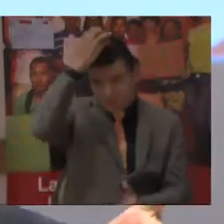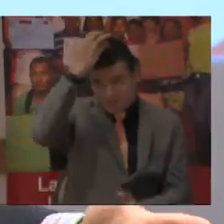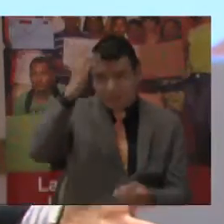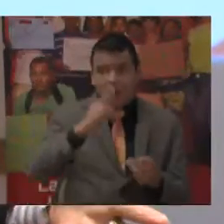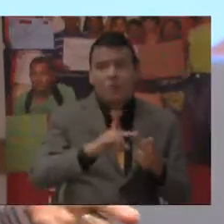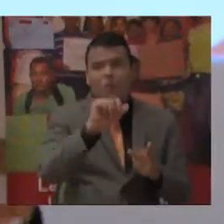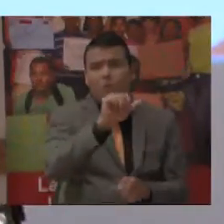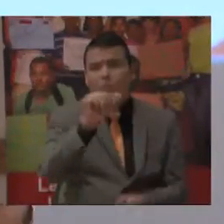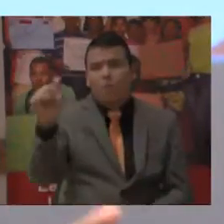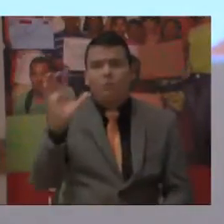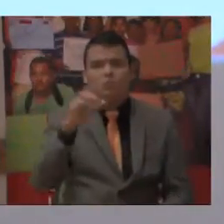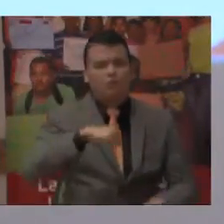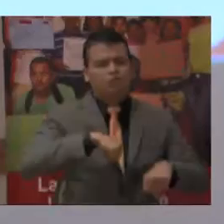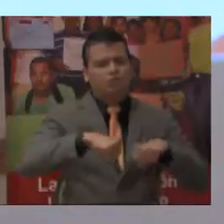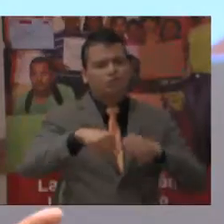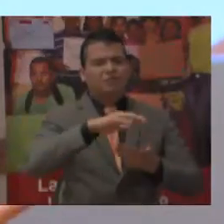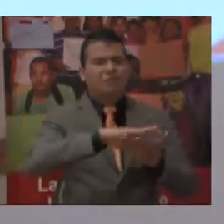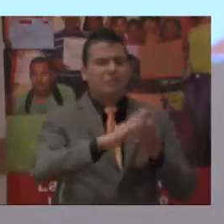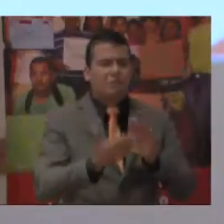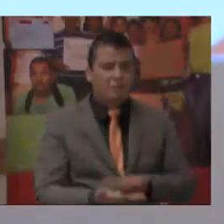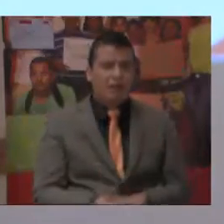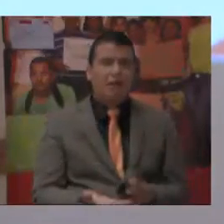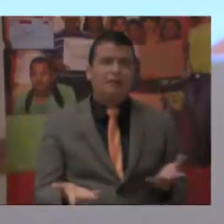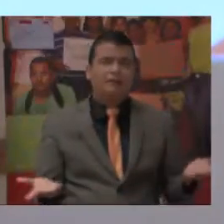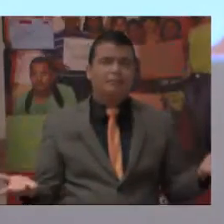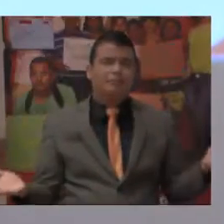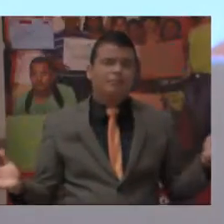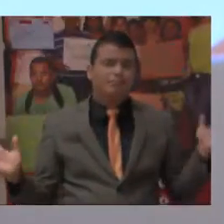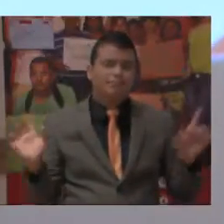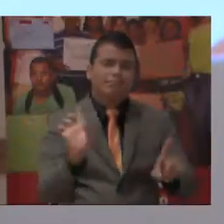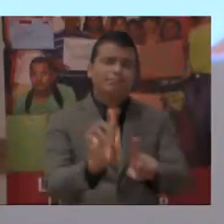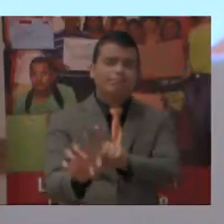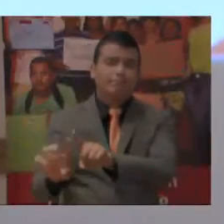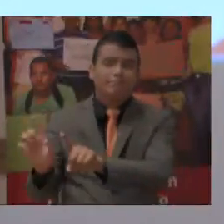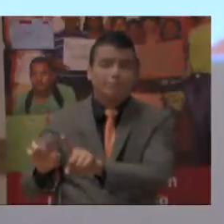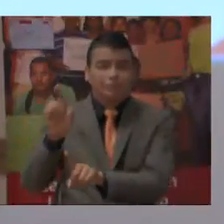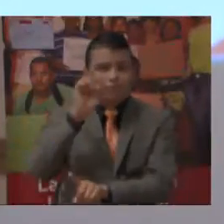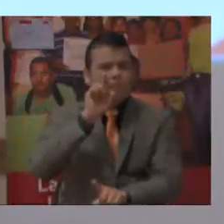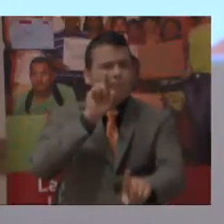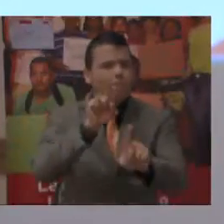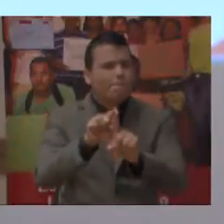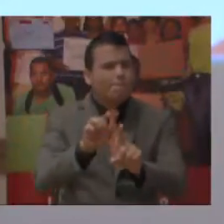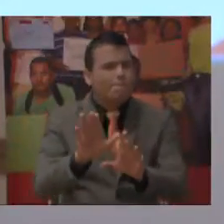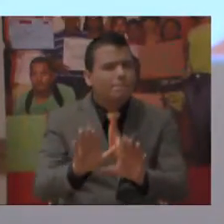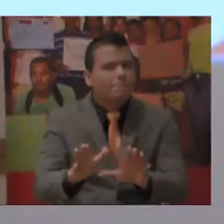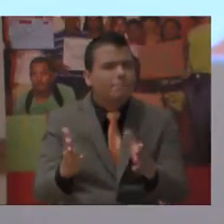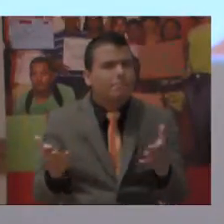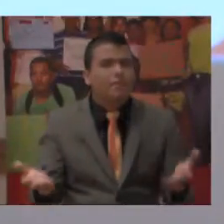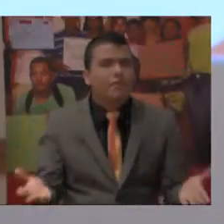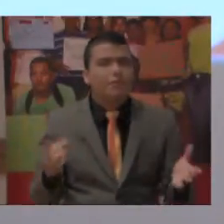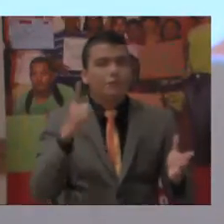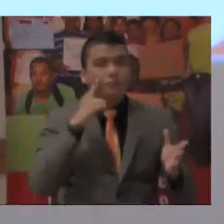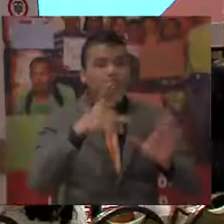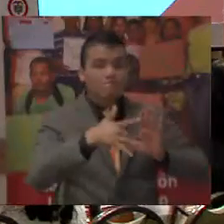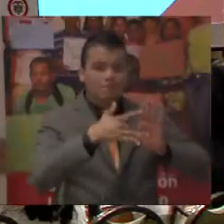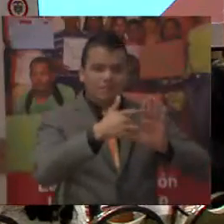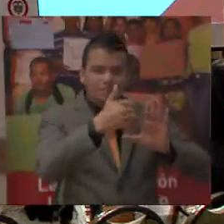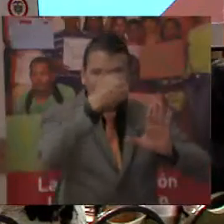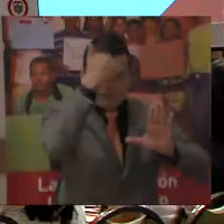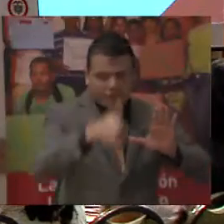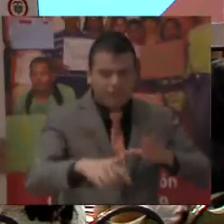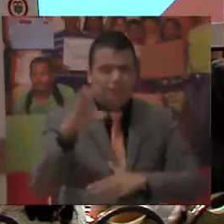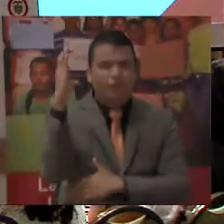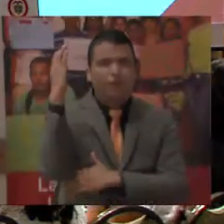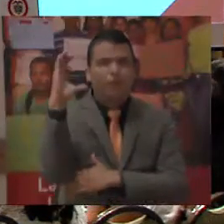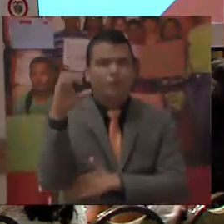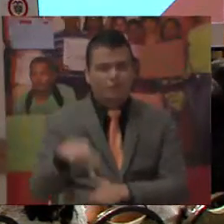ser gestores de paz, pero sí queremos establecer un modelo, un piloto en Colombia,